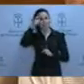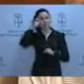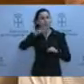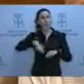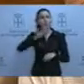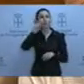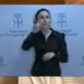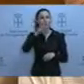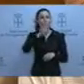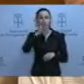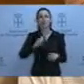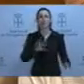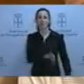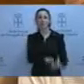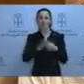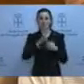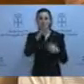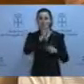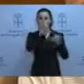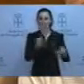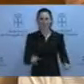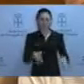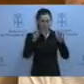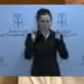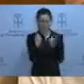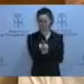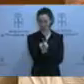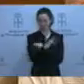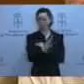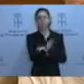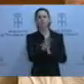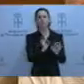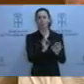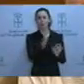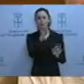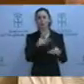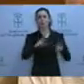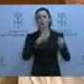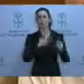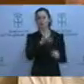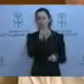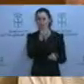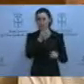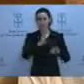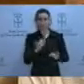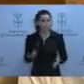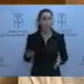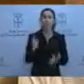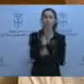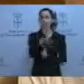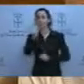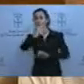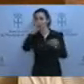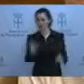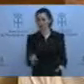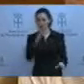esta fundación? Con este modelo que tenemos es ninguna. Entonces, yo le hago una pregunta muy concreta para cerrar mi intervención. ¿Les vamos a ofrecer un modelo alternativo? Porque,